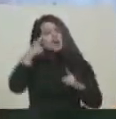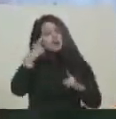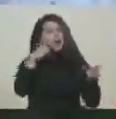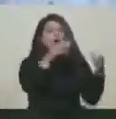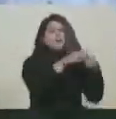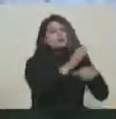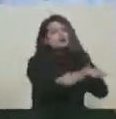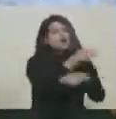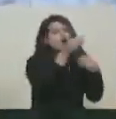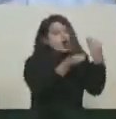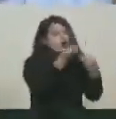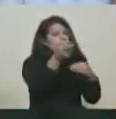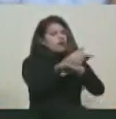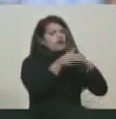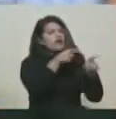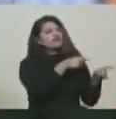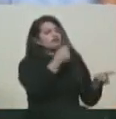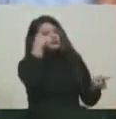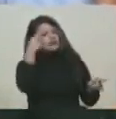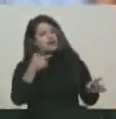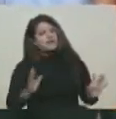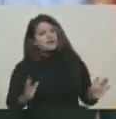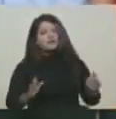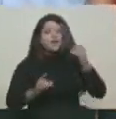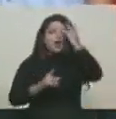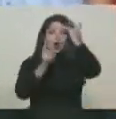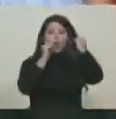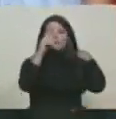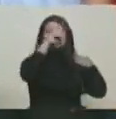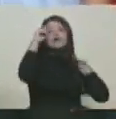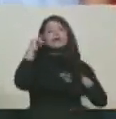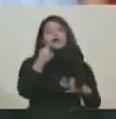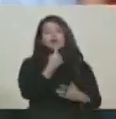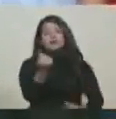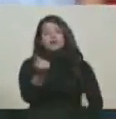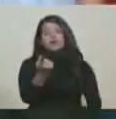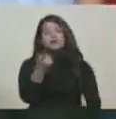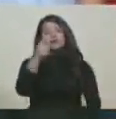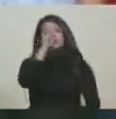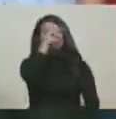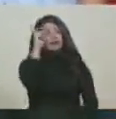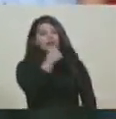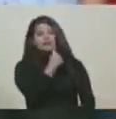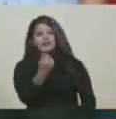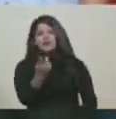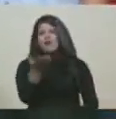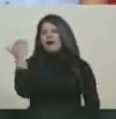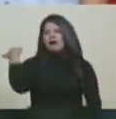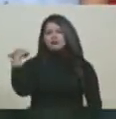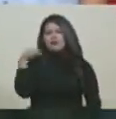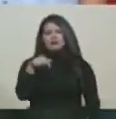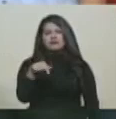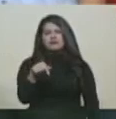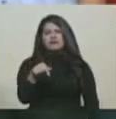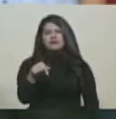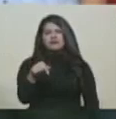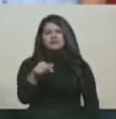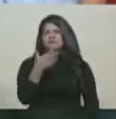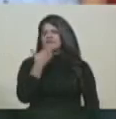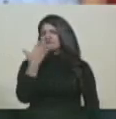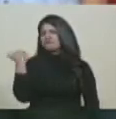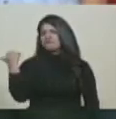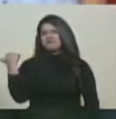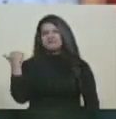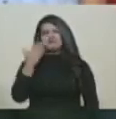gobernando. Lo decía Vilma Mora. Aquí se colearon hace algún